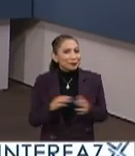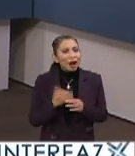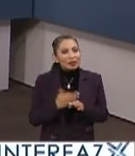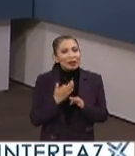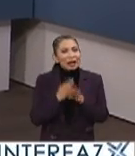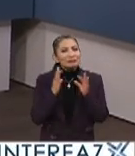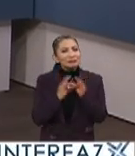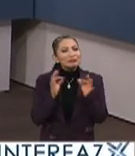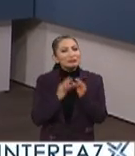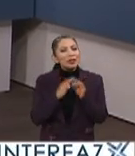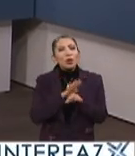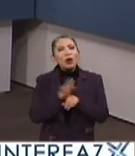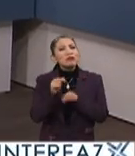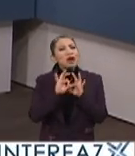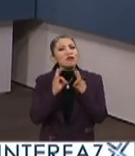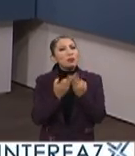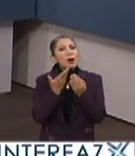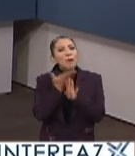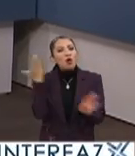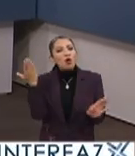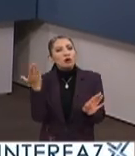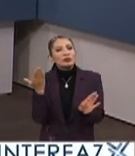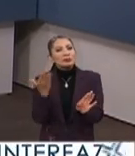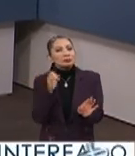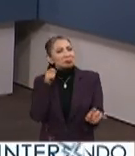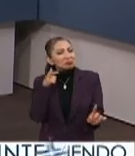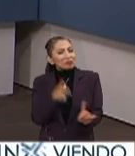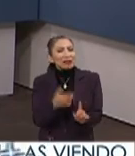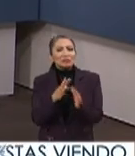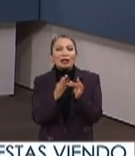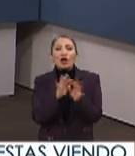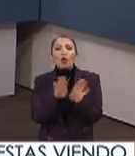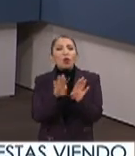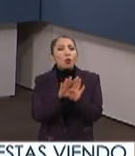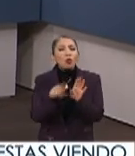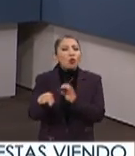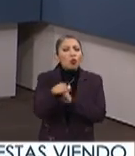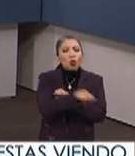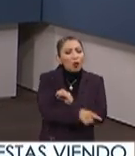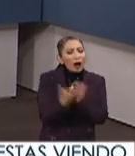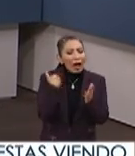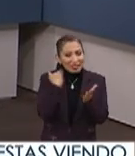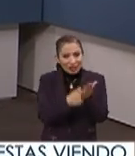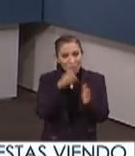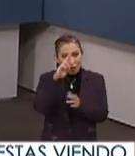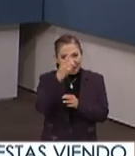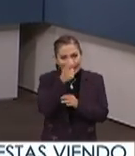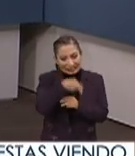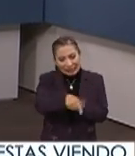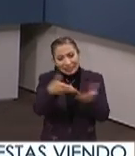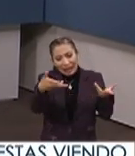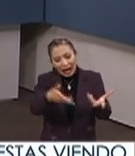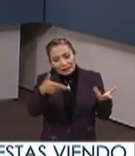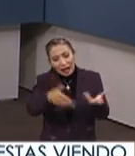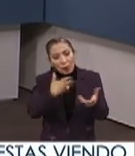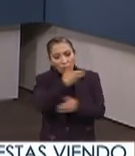estaba contando de una forma muy didáctica, explicándonos cómo en la Universidad de Chapingo se dedican a la agricultura